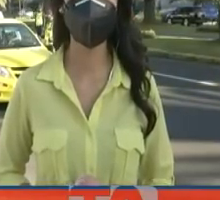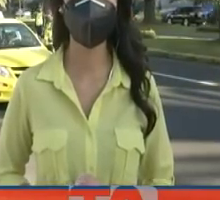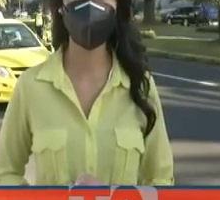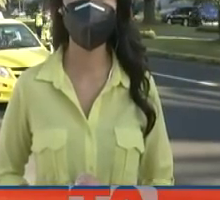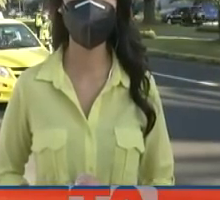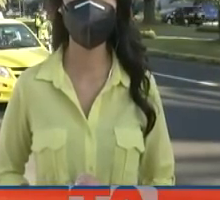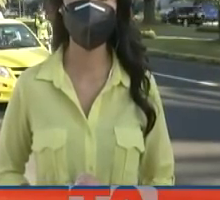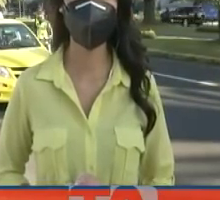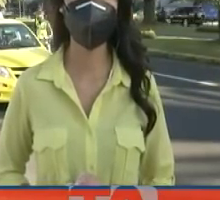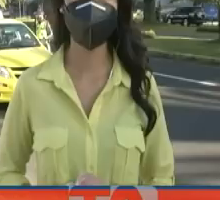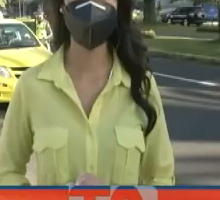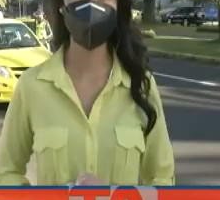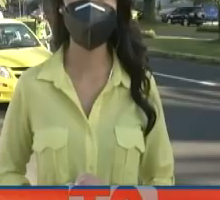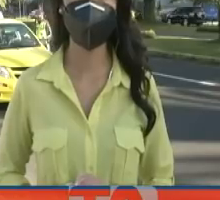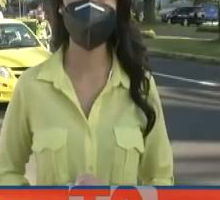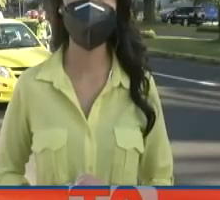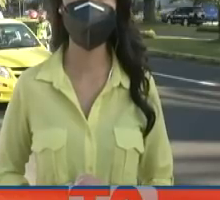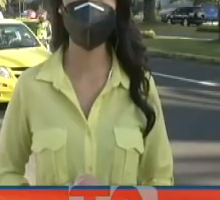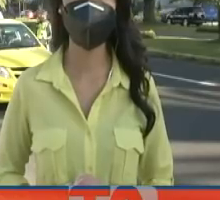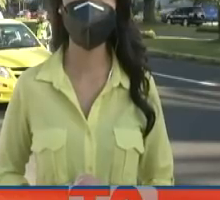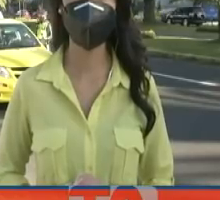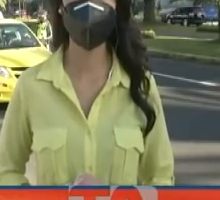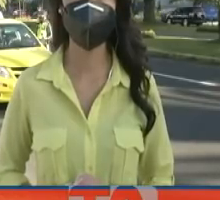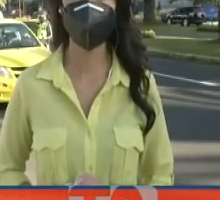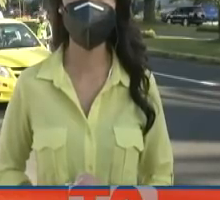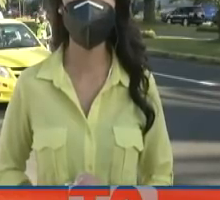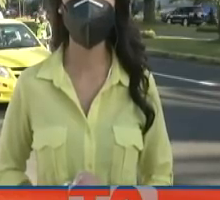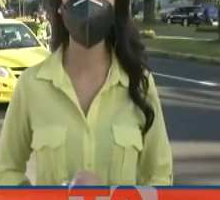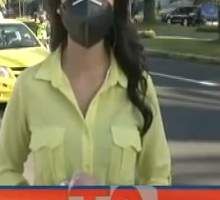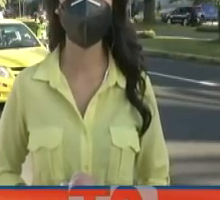saludar primero contigo, Fer. Buenos días, ¿en dónde te encuentras?